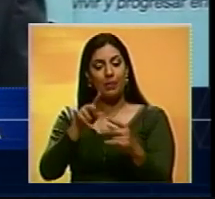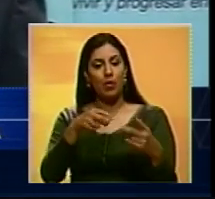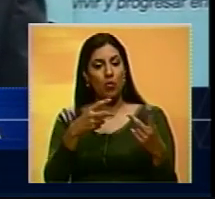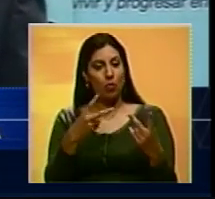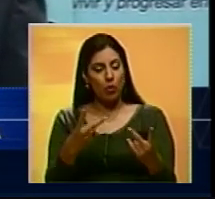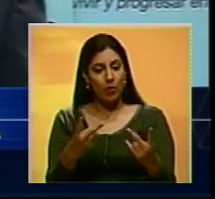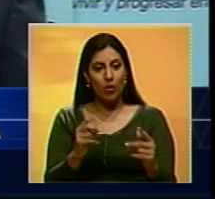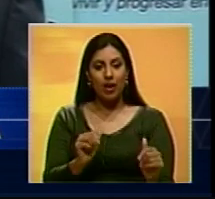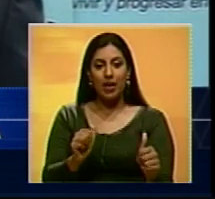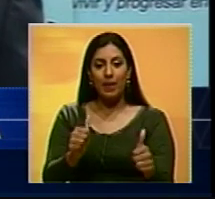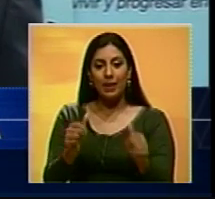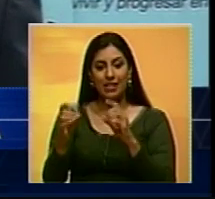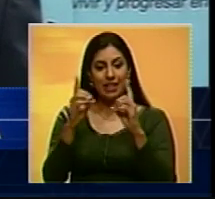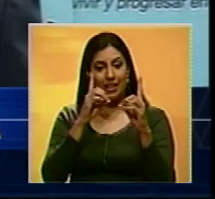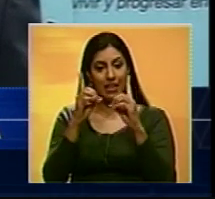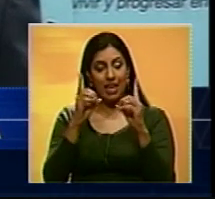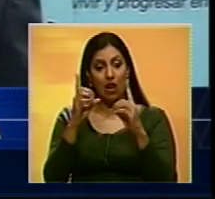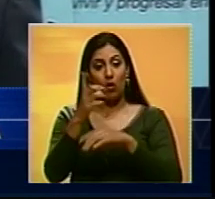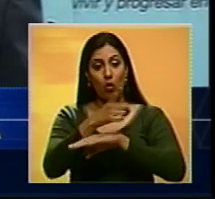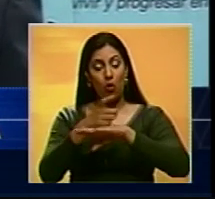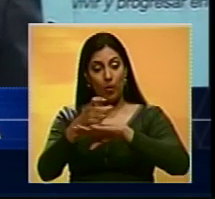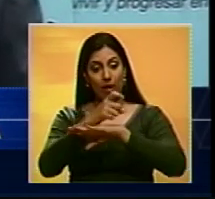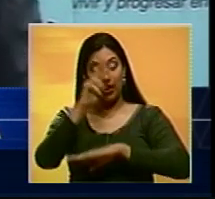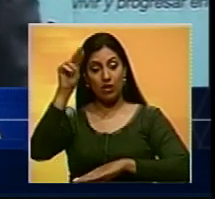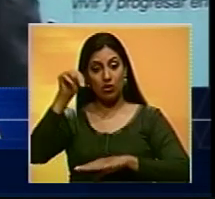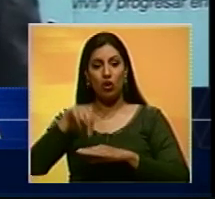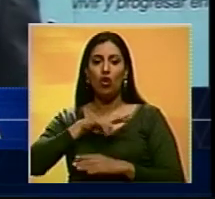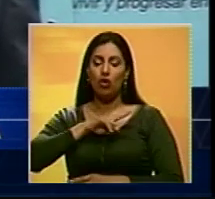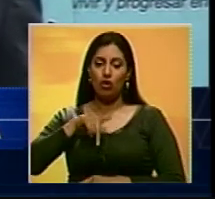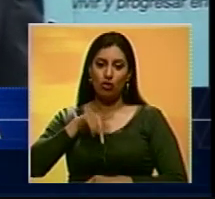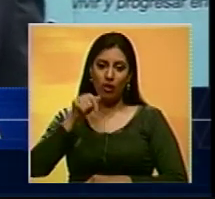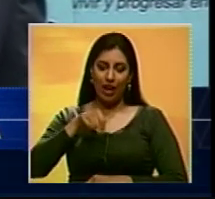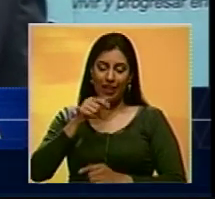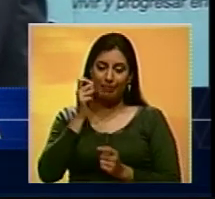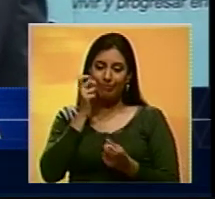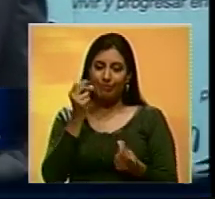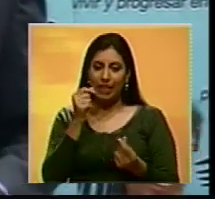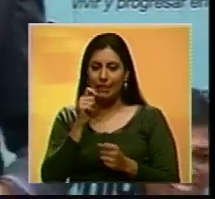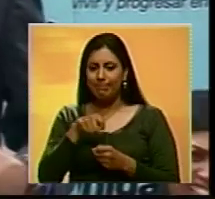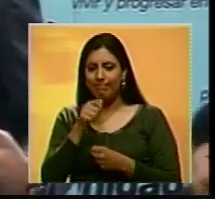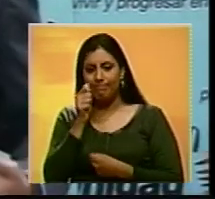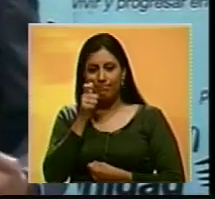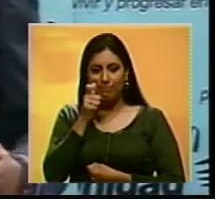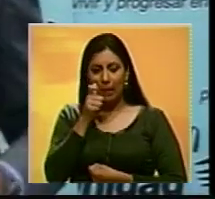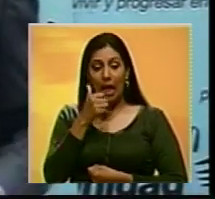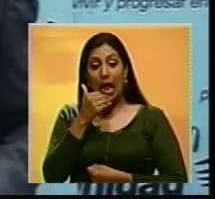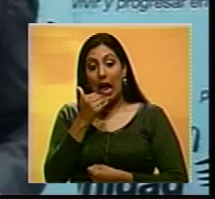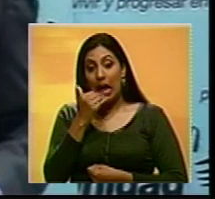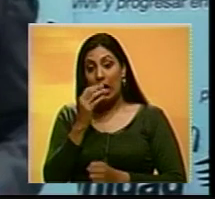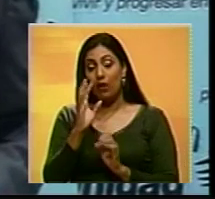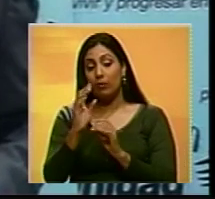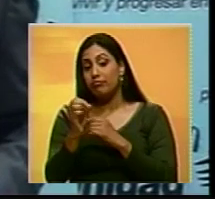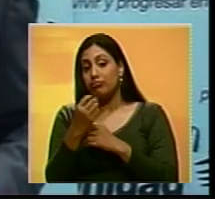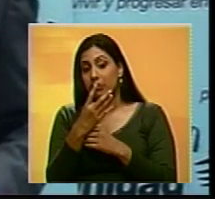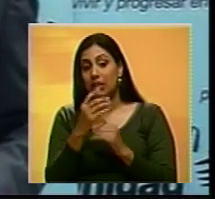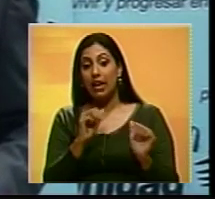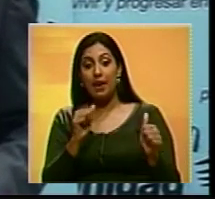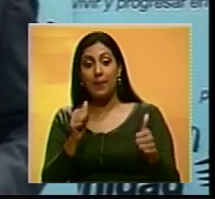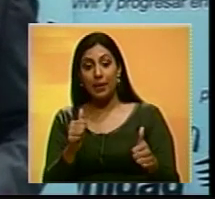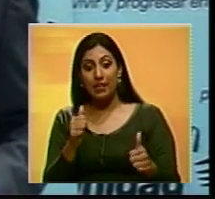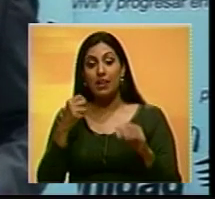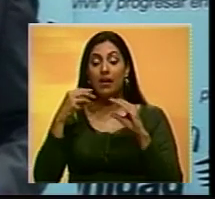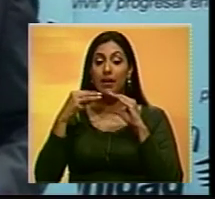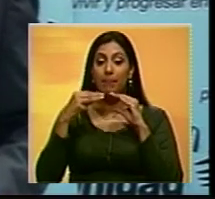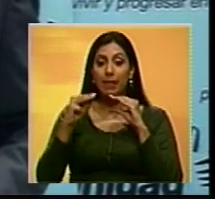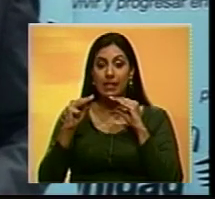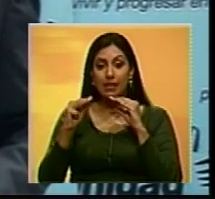en el inicio del diálogo con el gobierno nacional. Nosotros vamos a estar aquí muy pendientes esperando lo que va a hacer el